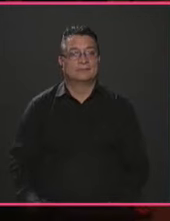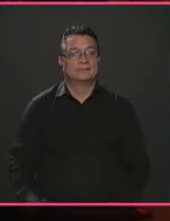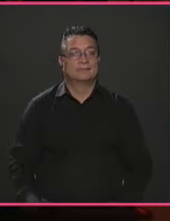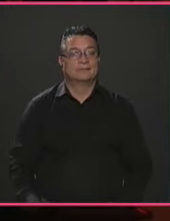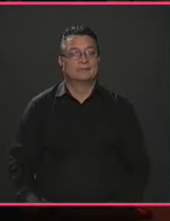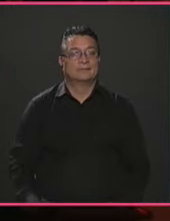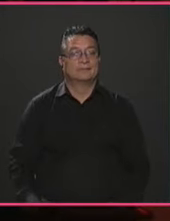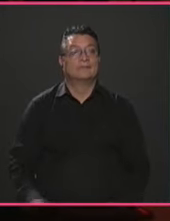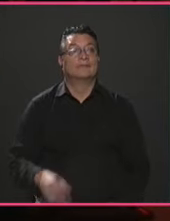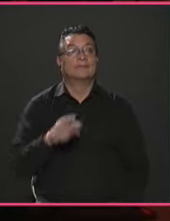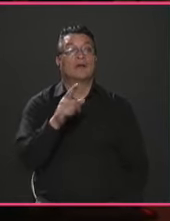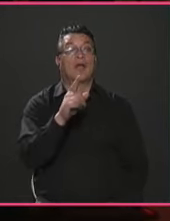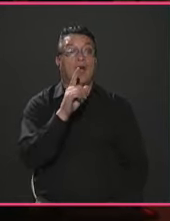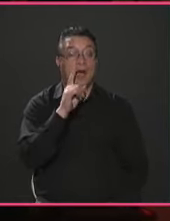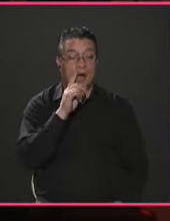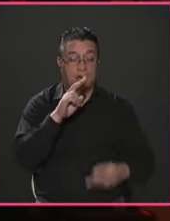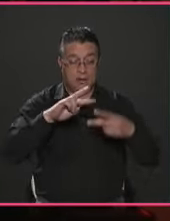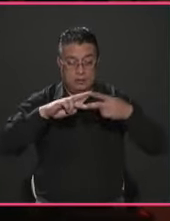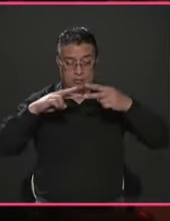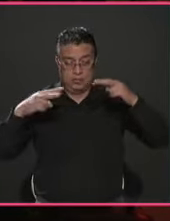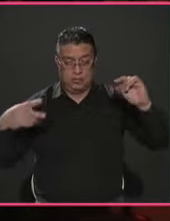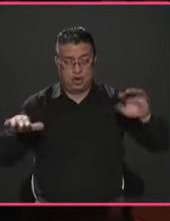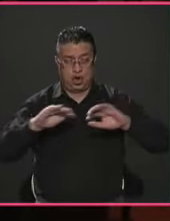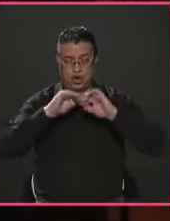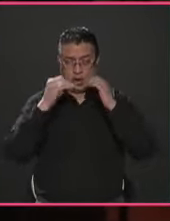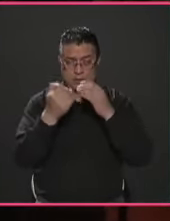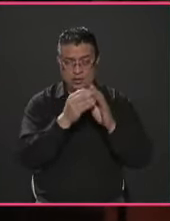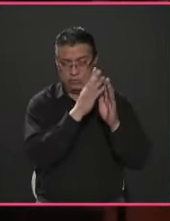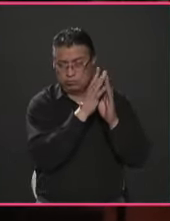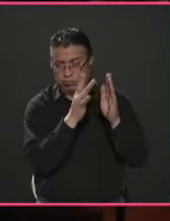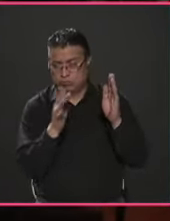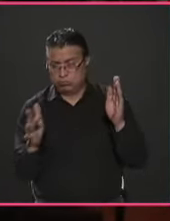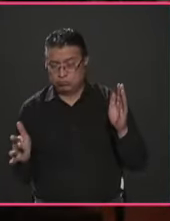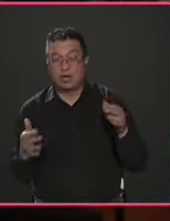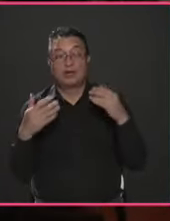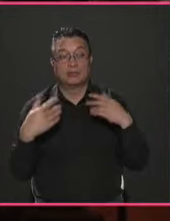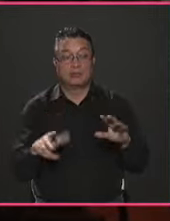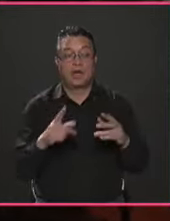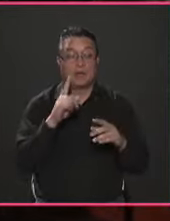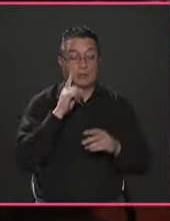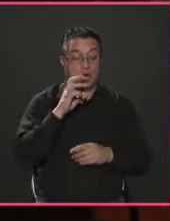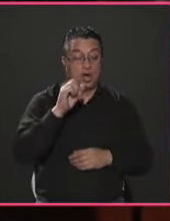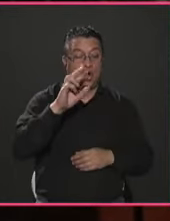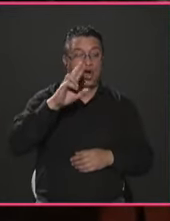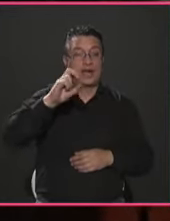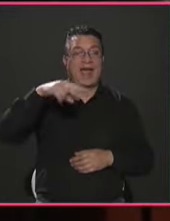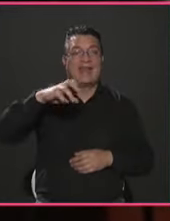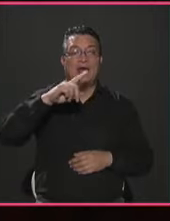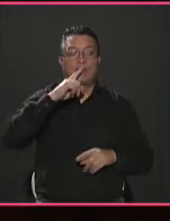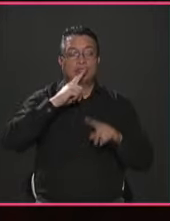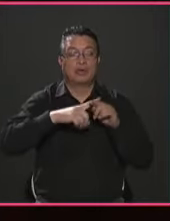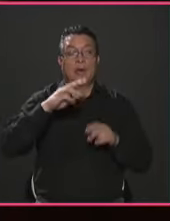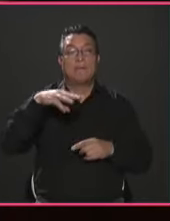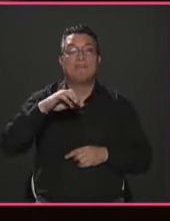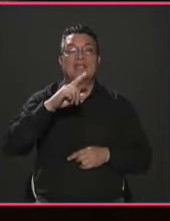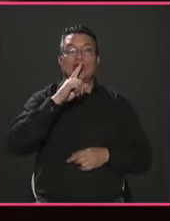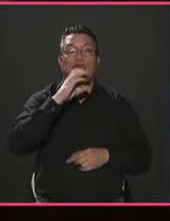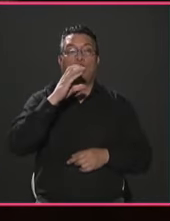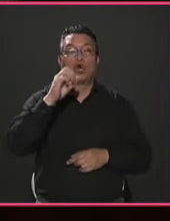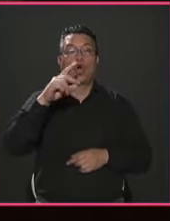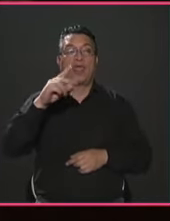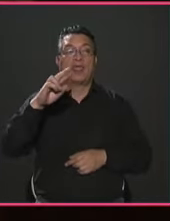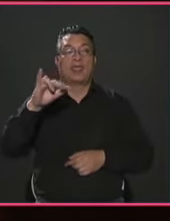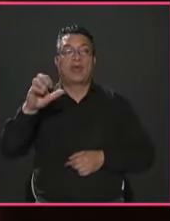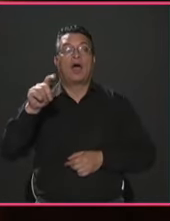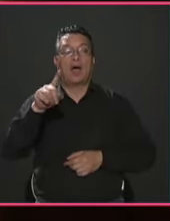eh resulta que cuando secuenci el genoma completo también secuenci un organelo que se llama mit la mitocondria